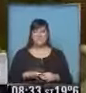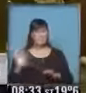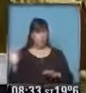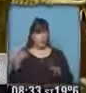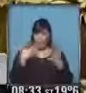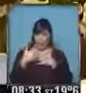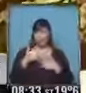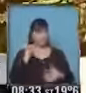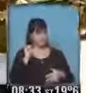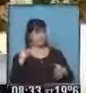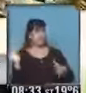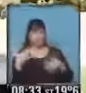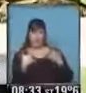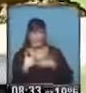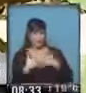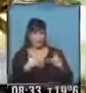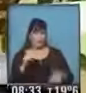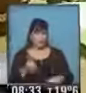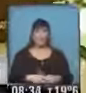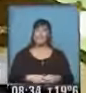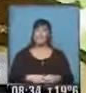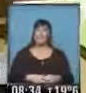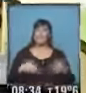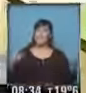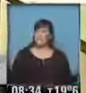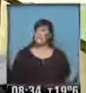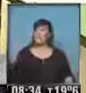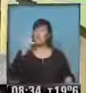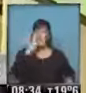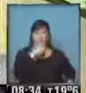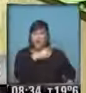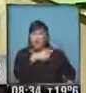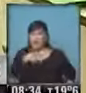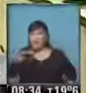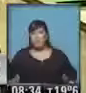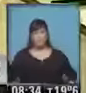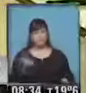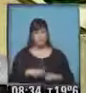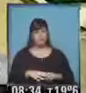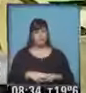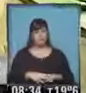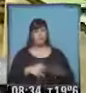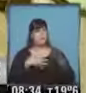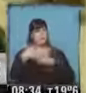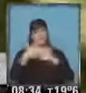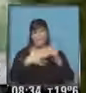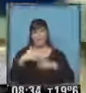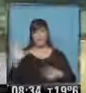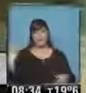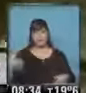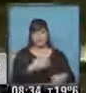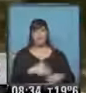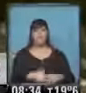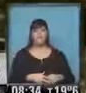mano. Todo a mano, sí. Bueno, como estamos viendo, toda la producción prácticamente es artesanal. Vamos a ver,